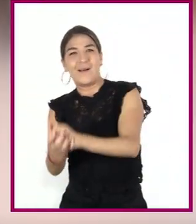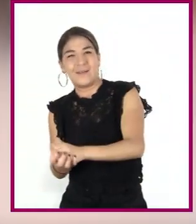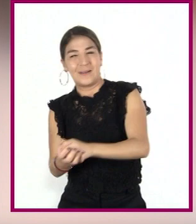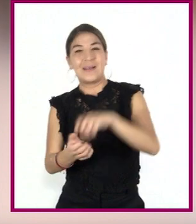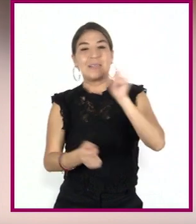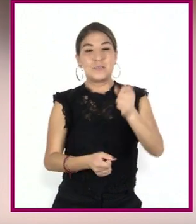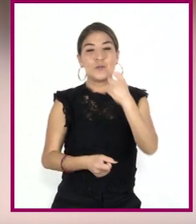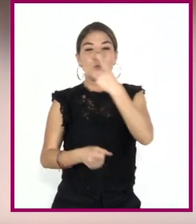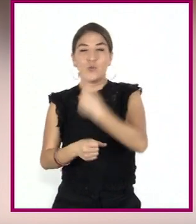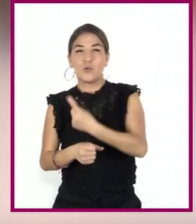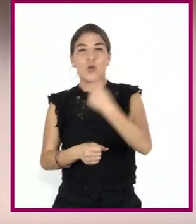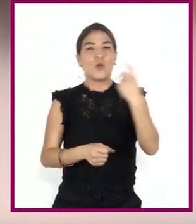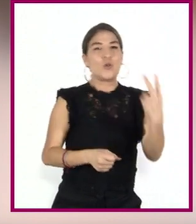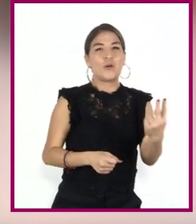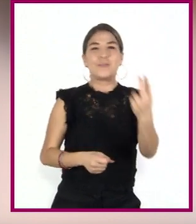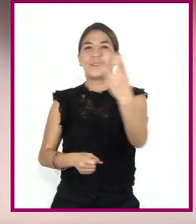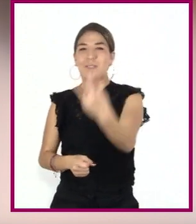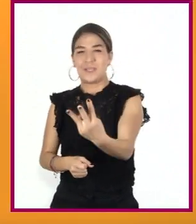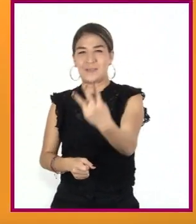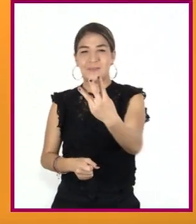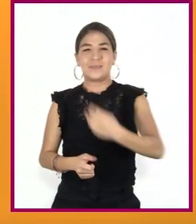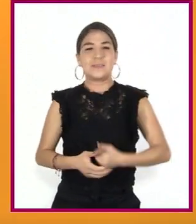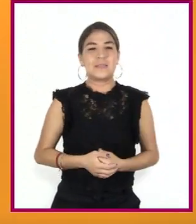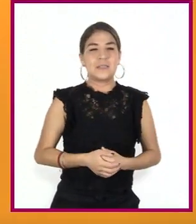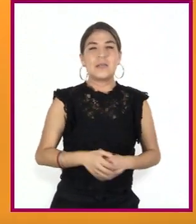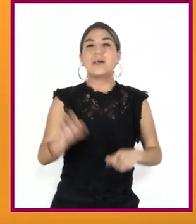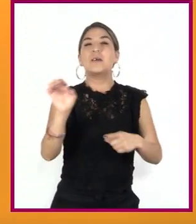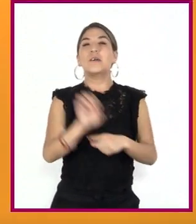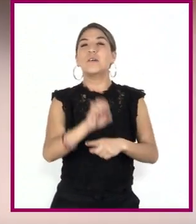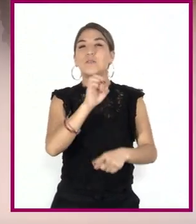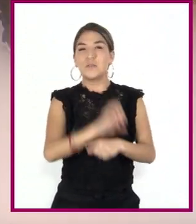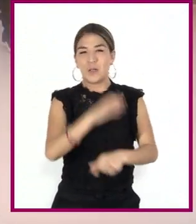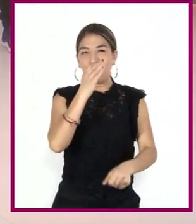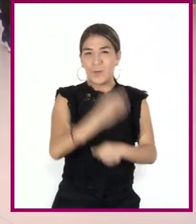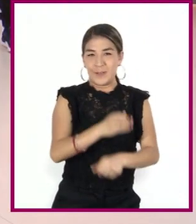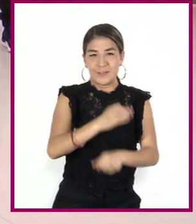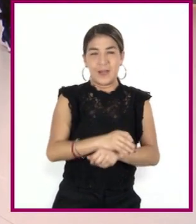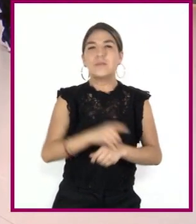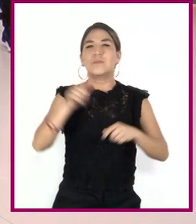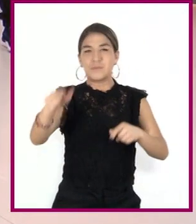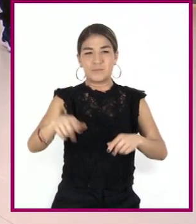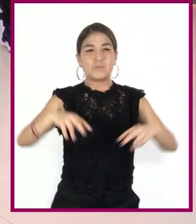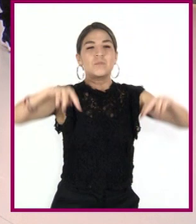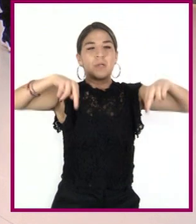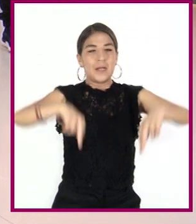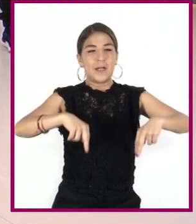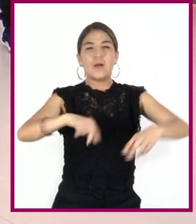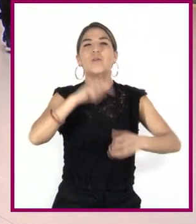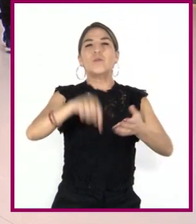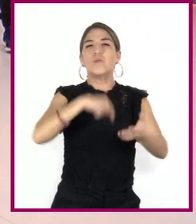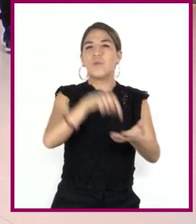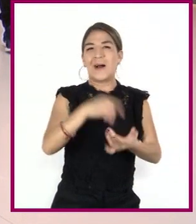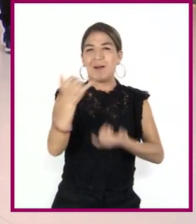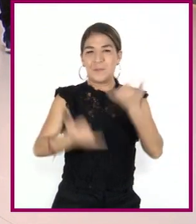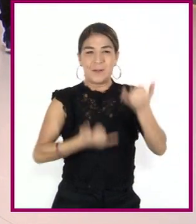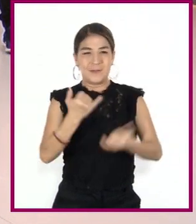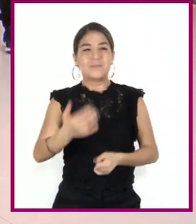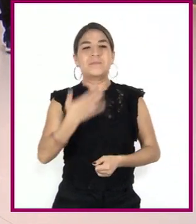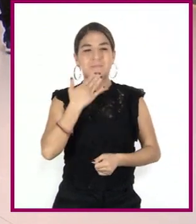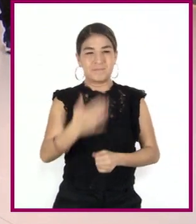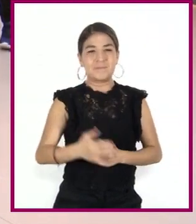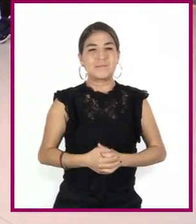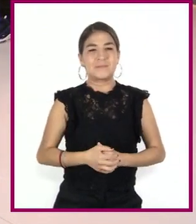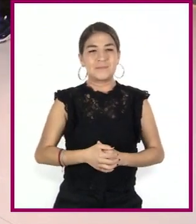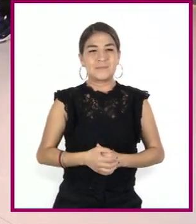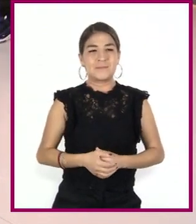base 2 y base 3. Entonces, ¿qué les parece que vamos a colocar nuestro campo de juego? Perfecto.